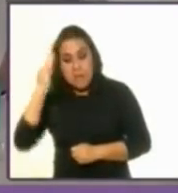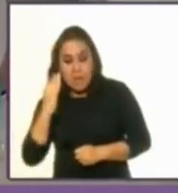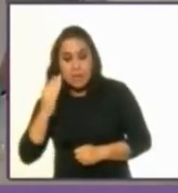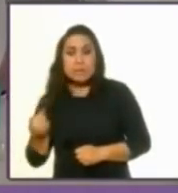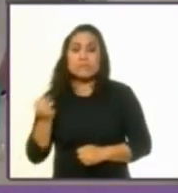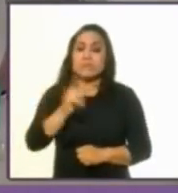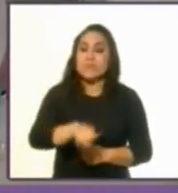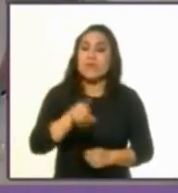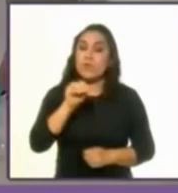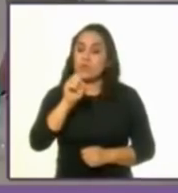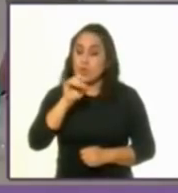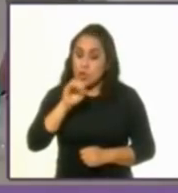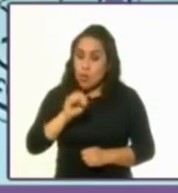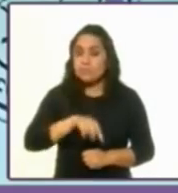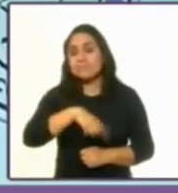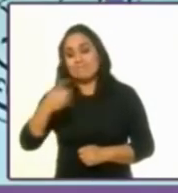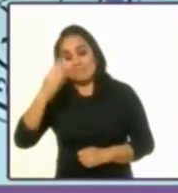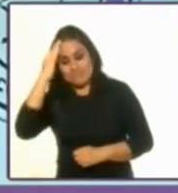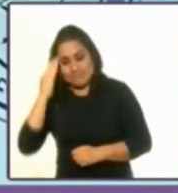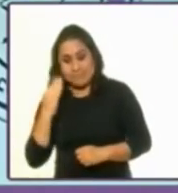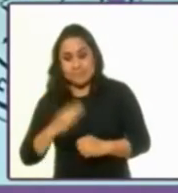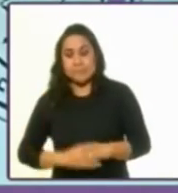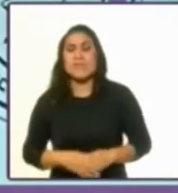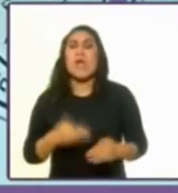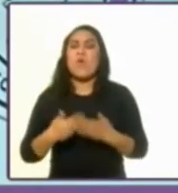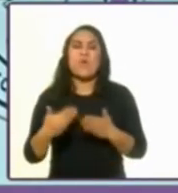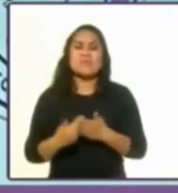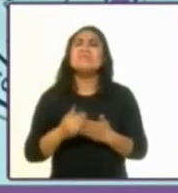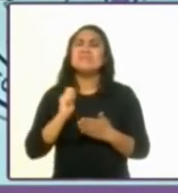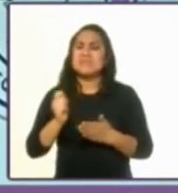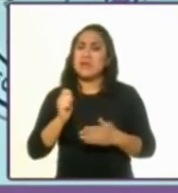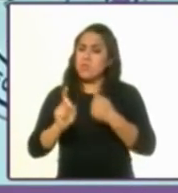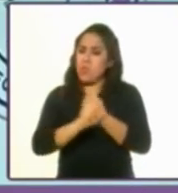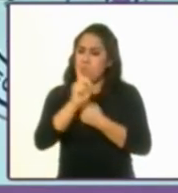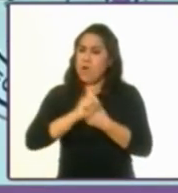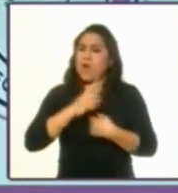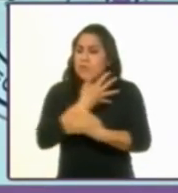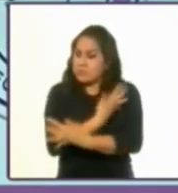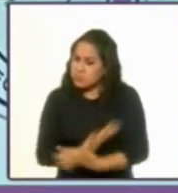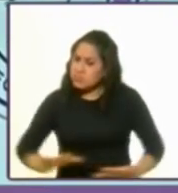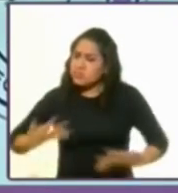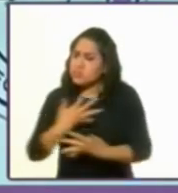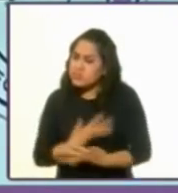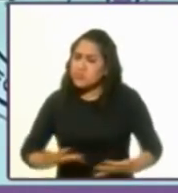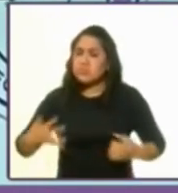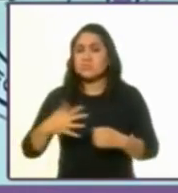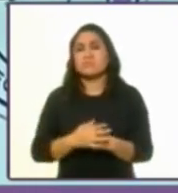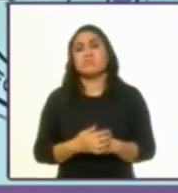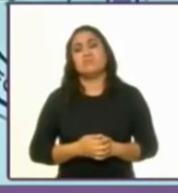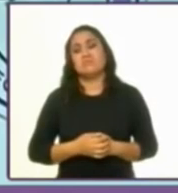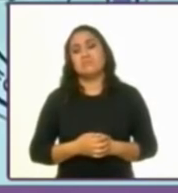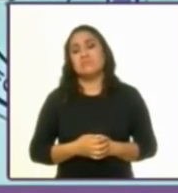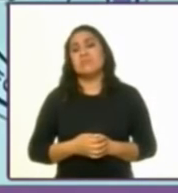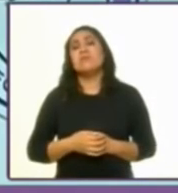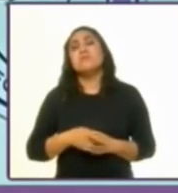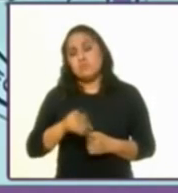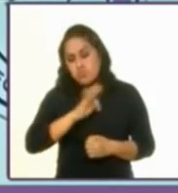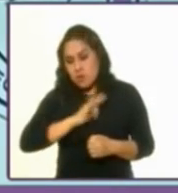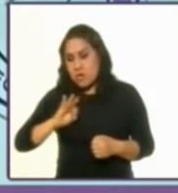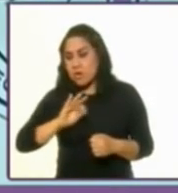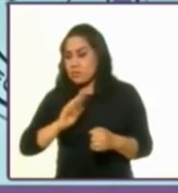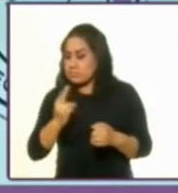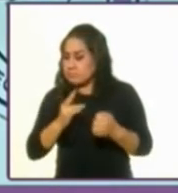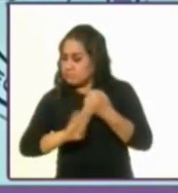claro muy rápido el tema de la obesidad y el sobrepeso solamente se resuelve con prevención vamos a construir dos